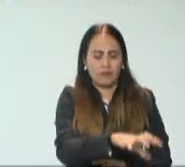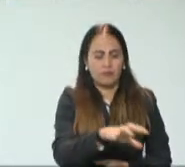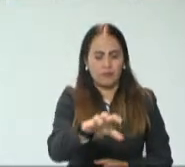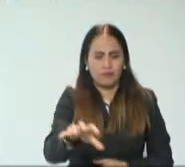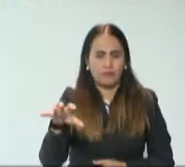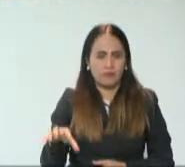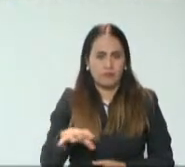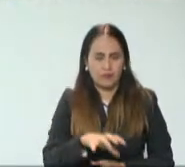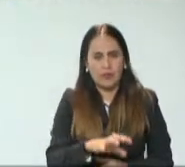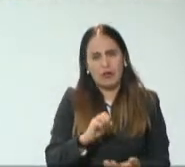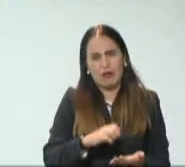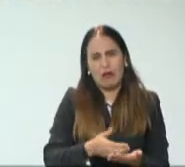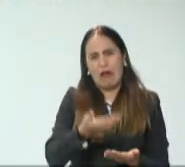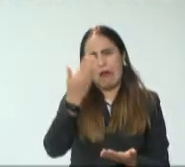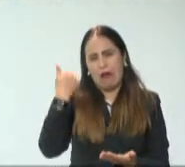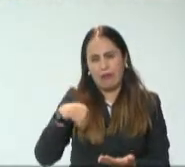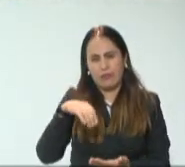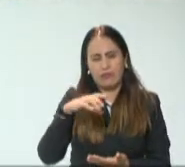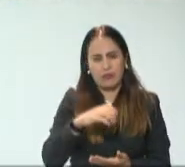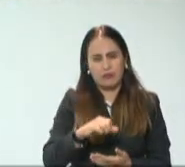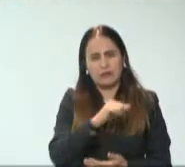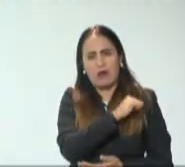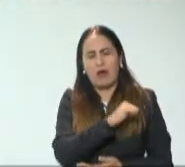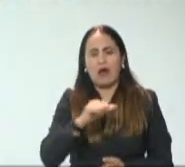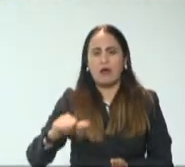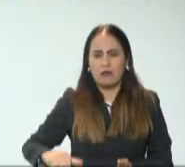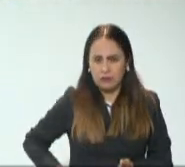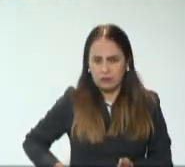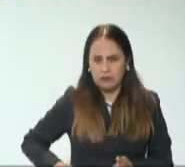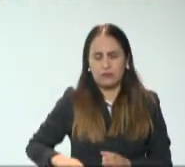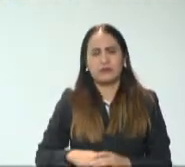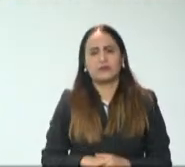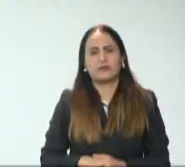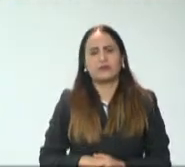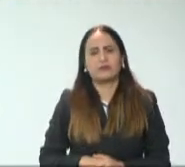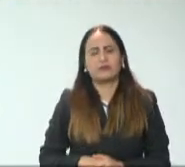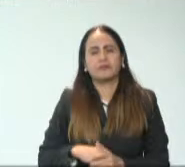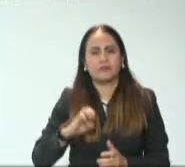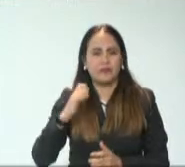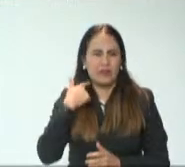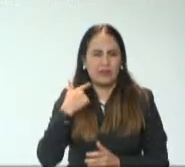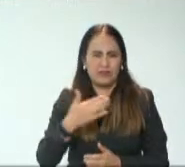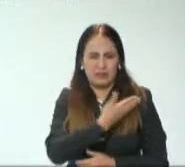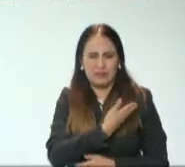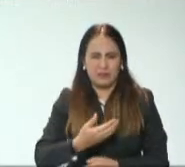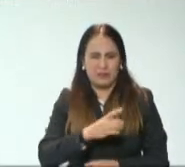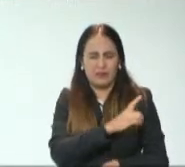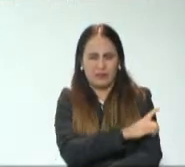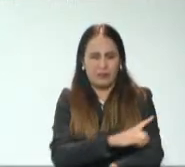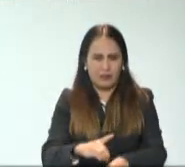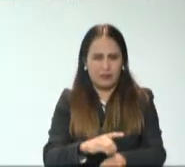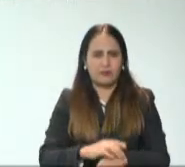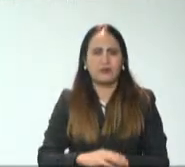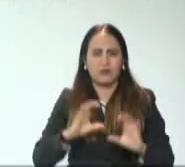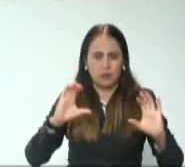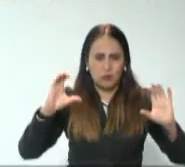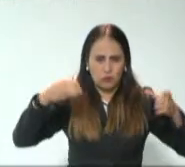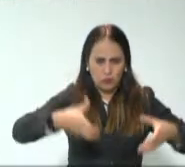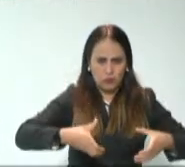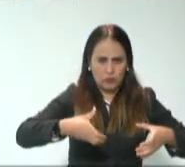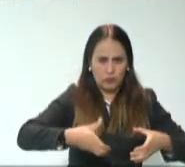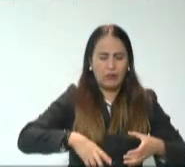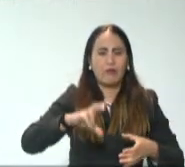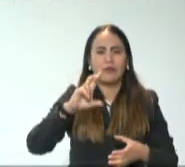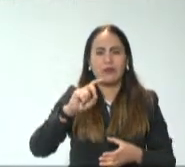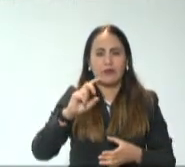o lo que antes se conocían como delegaciones los órganos operativos de administración desconcentrada del seguro social